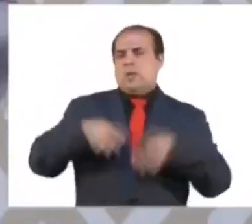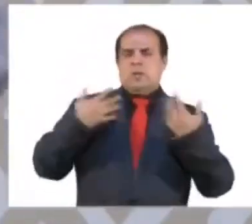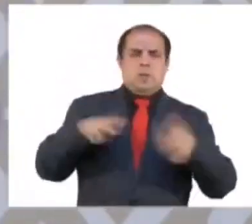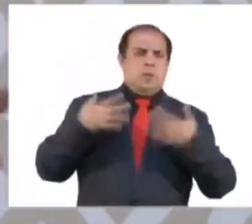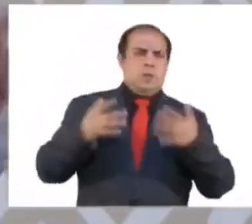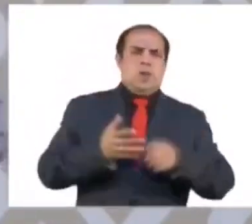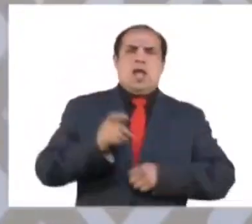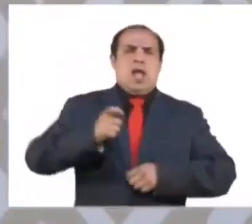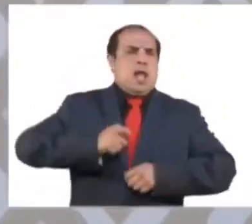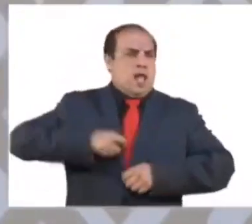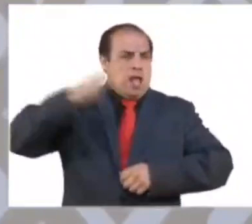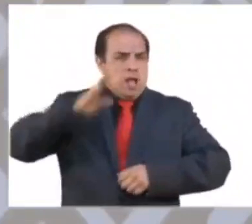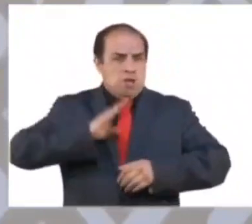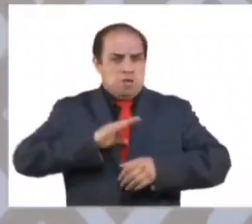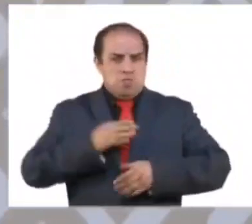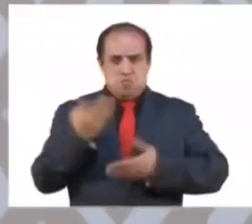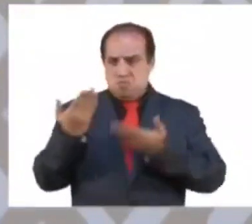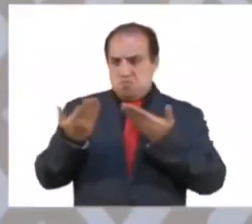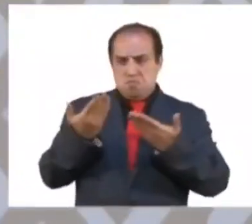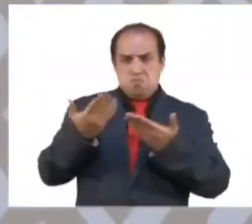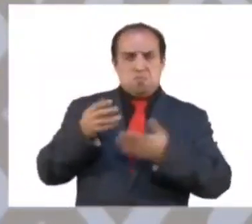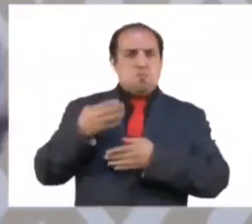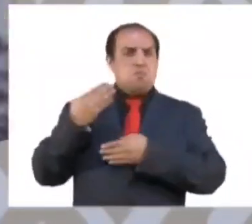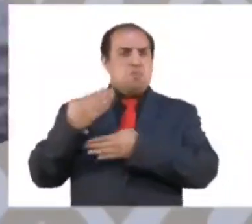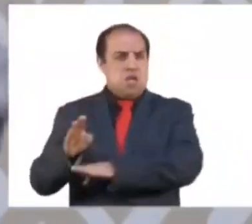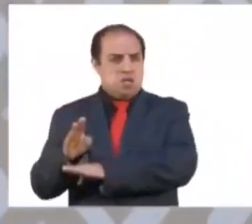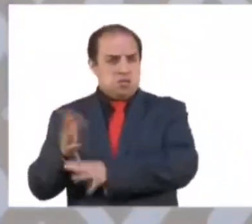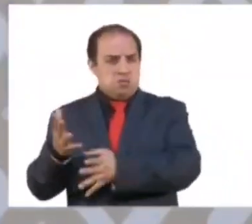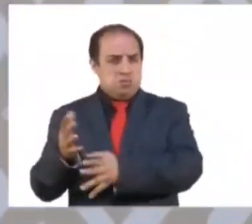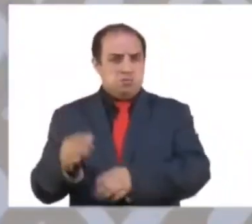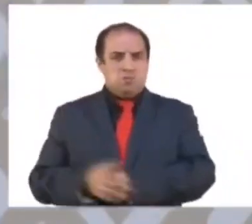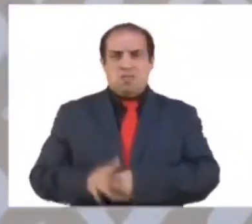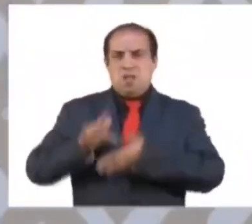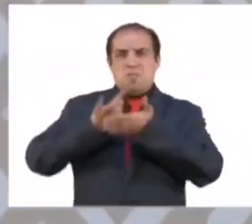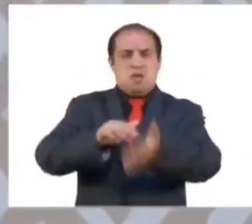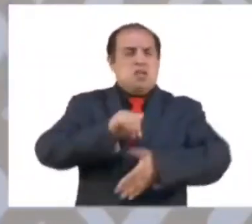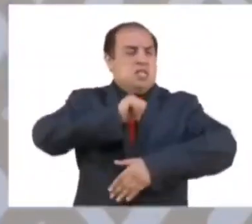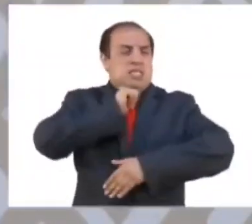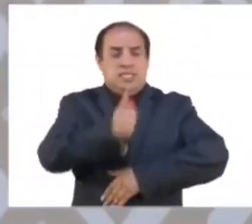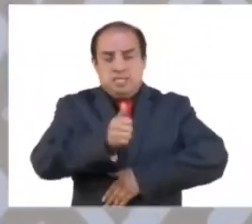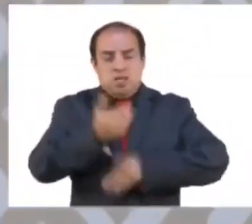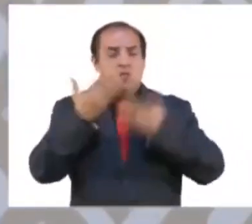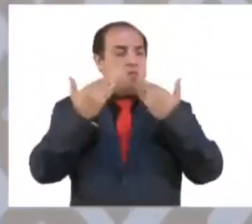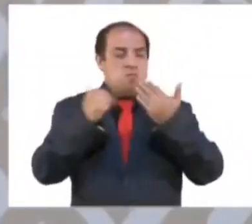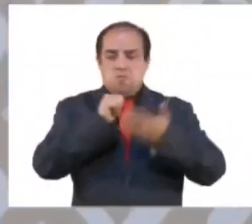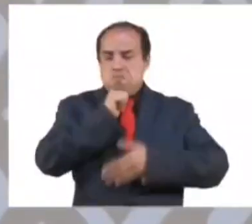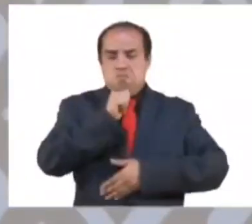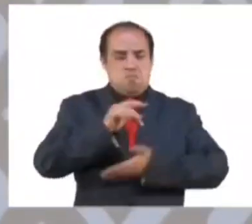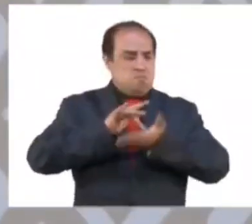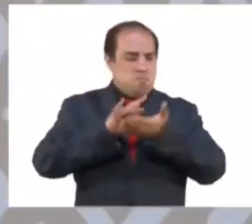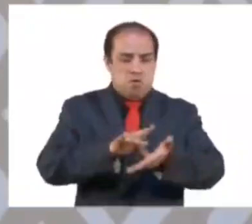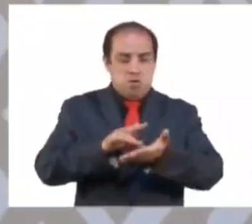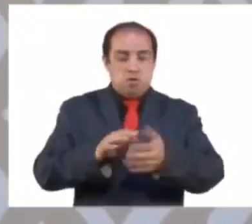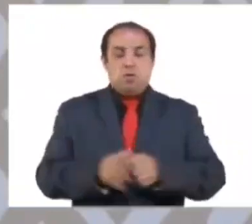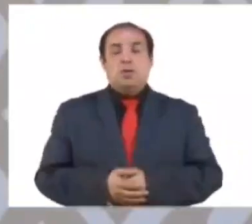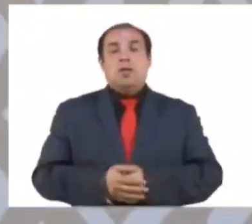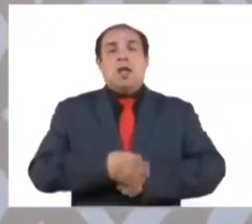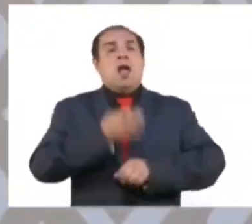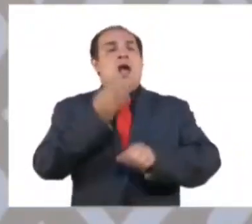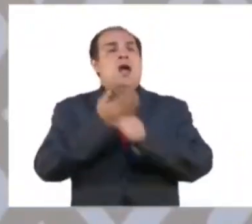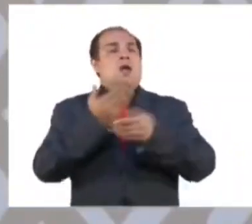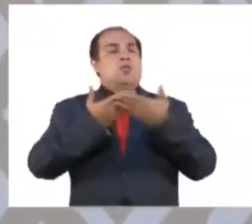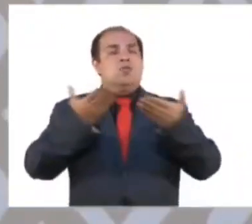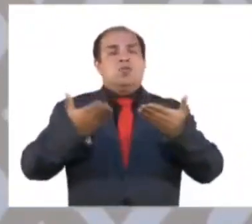bancos. Entonces, ¿cuál apoyo? No existía ese apoyo, era nada más, entre comillas. Aquí el interés, repito,